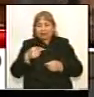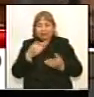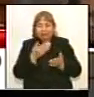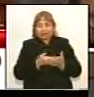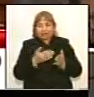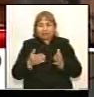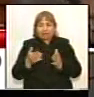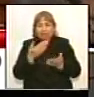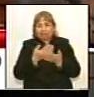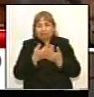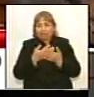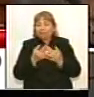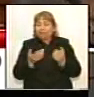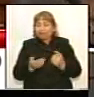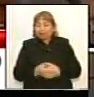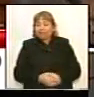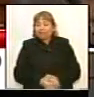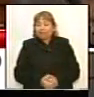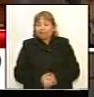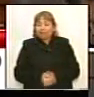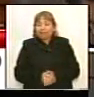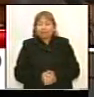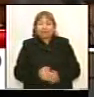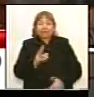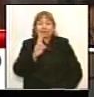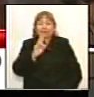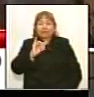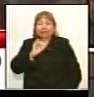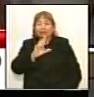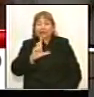procesados, la señora Villarán.